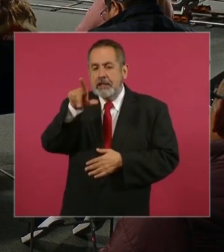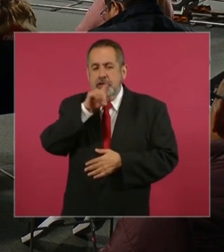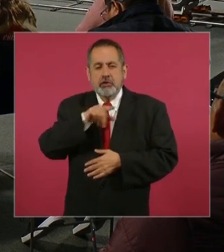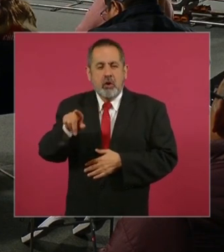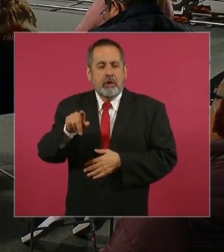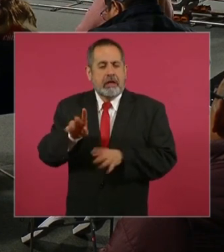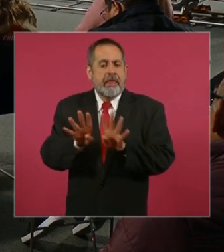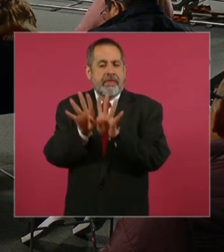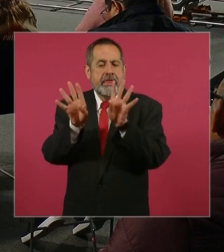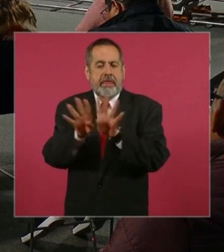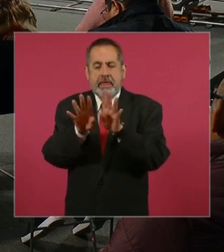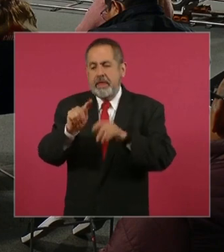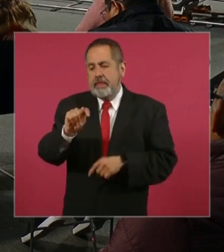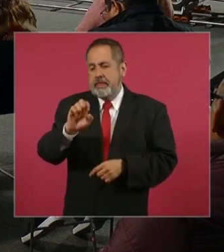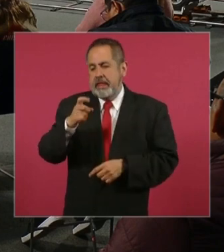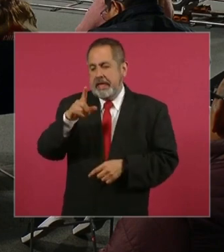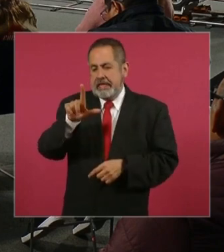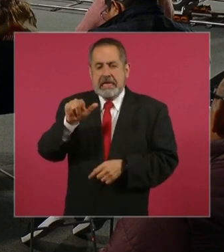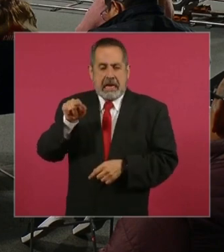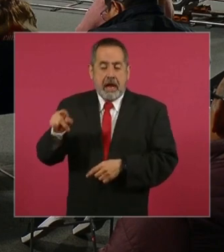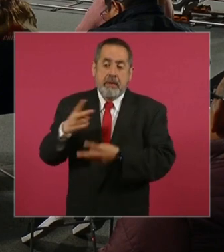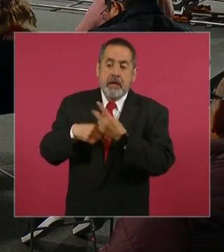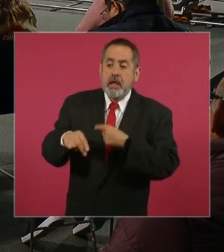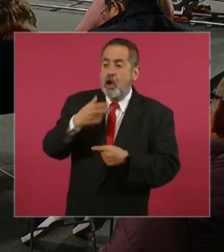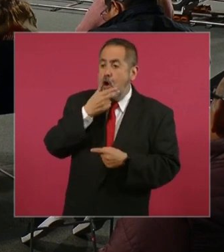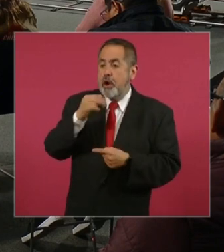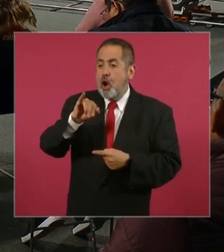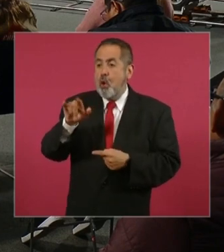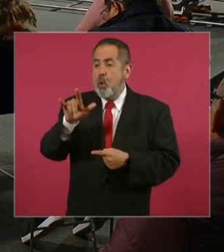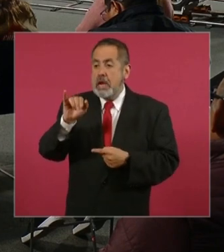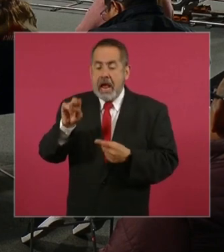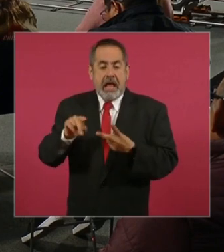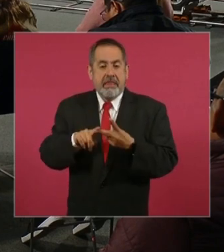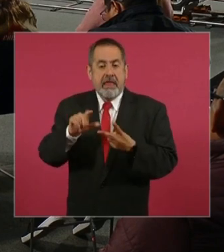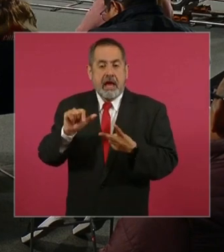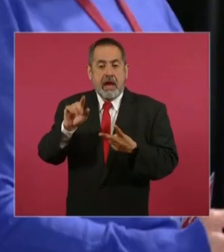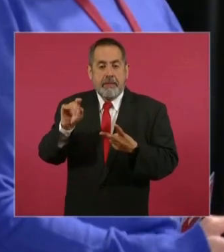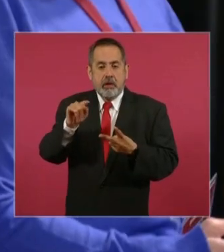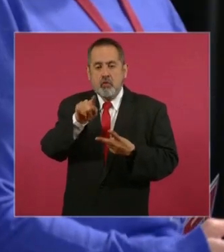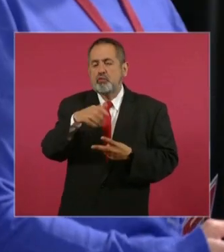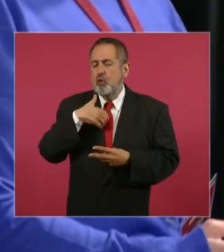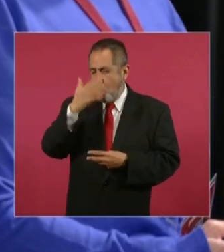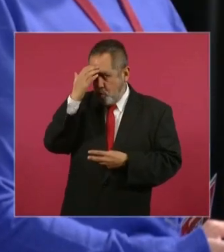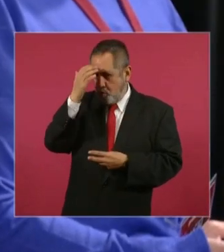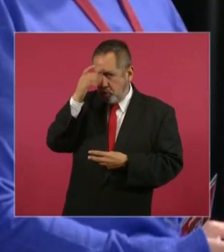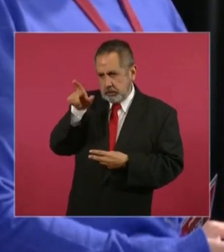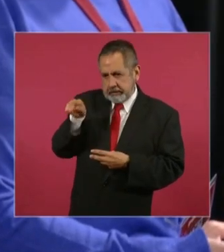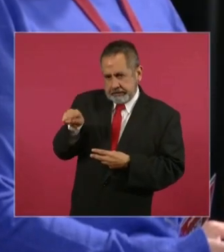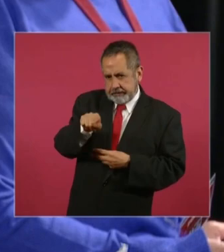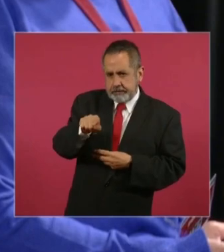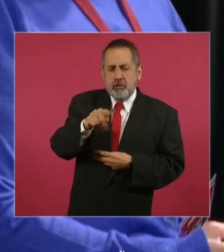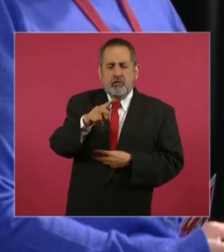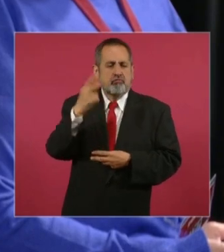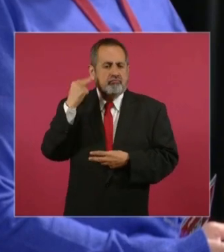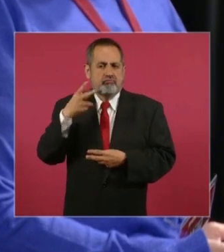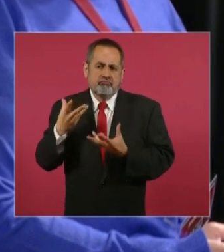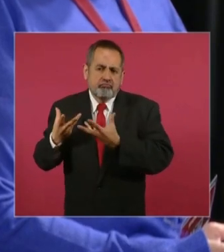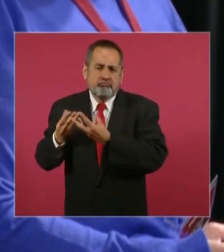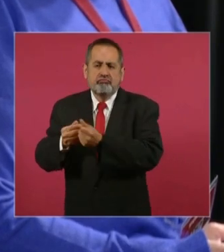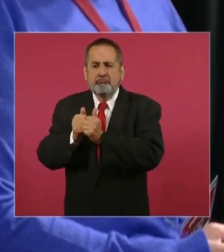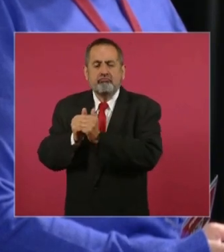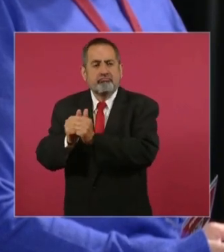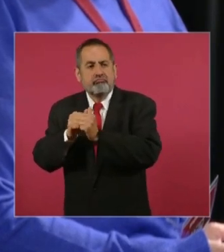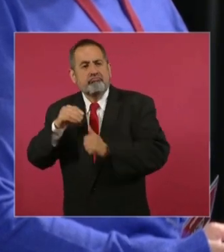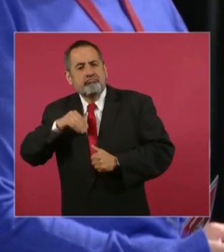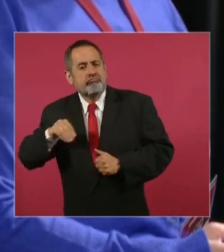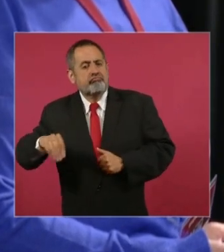Están los señores René Beas, Julián Rodríguez y Alberto Rubalcaba. Usted los conoce porque ha recorrido con ellos los